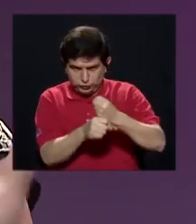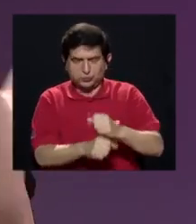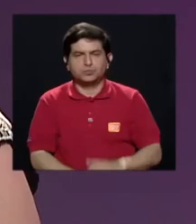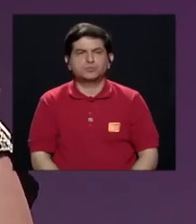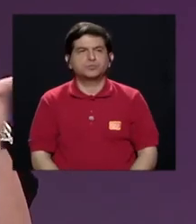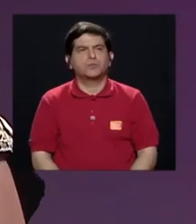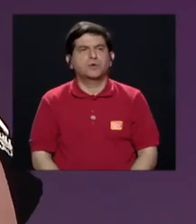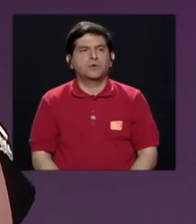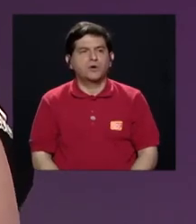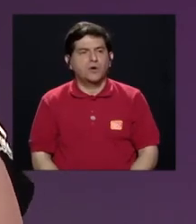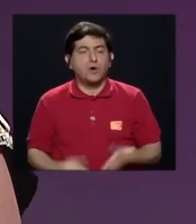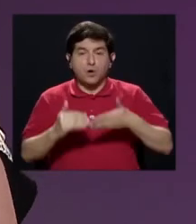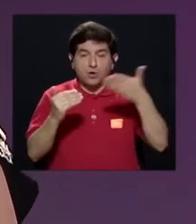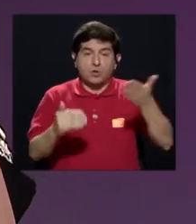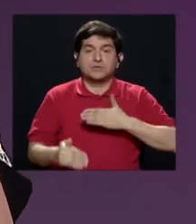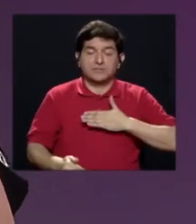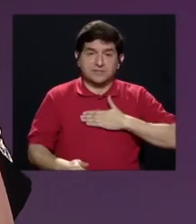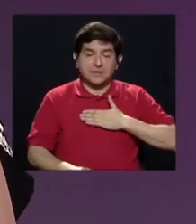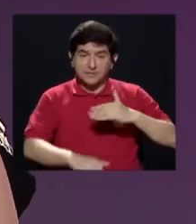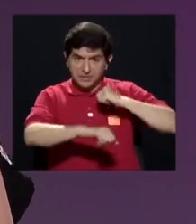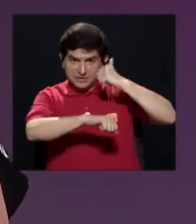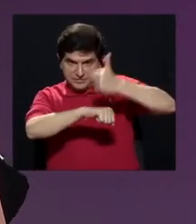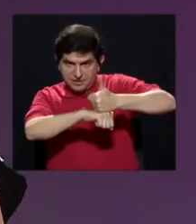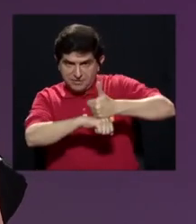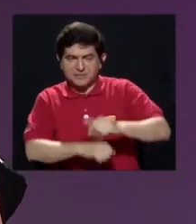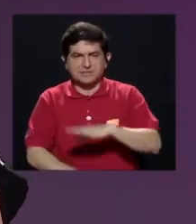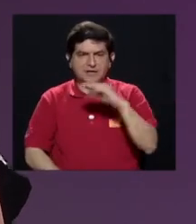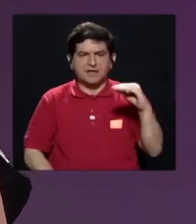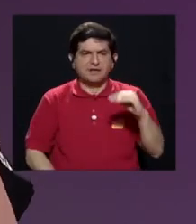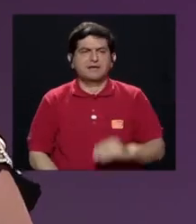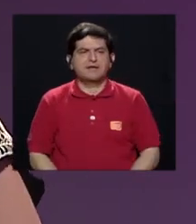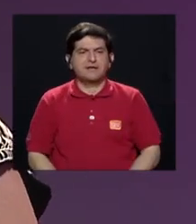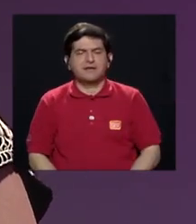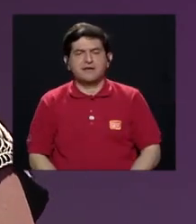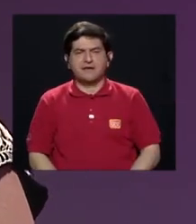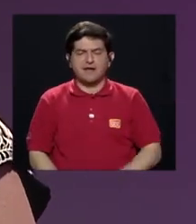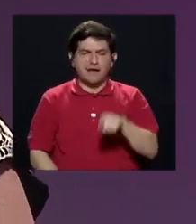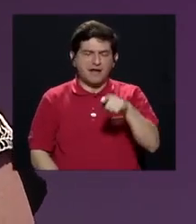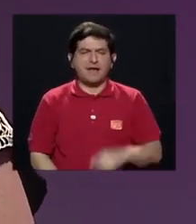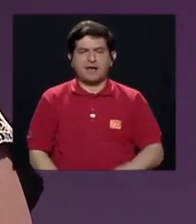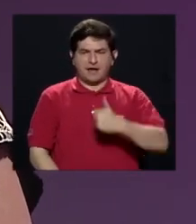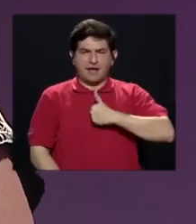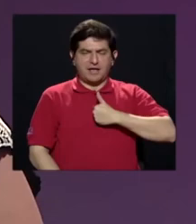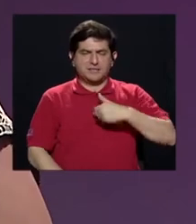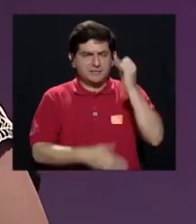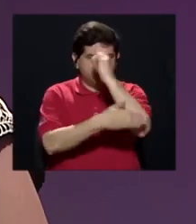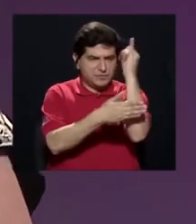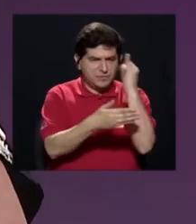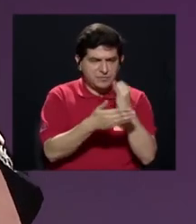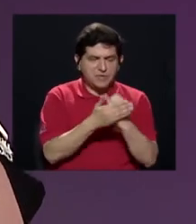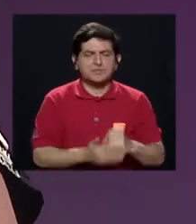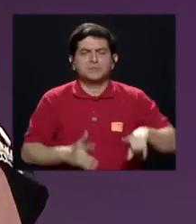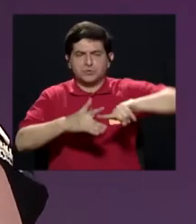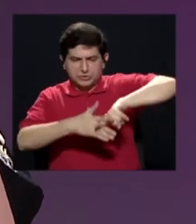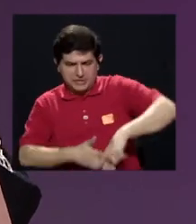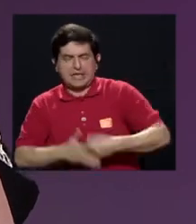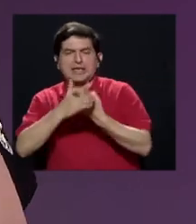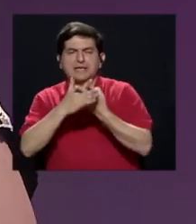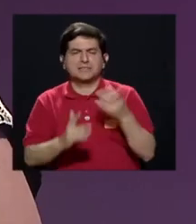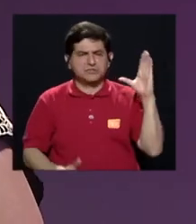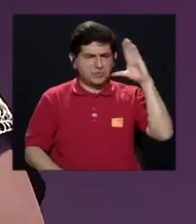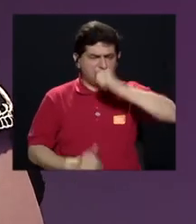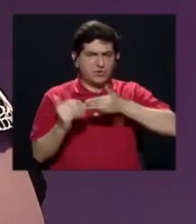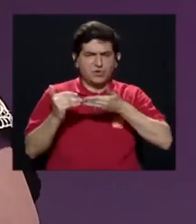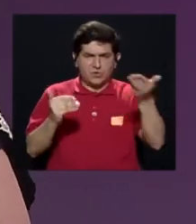consta de cosas que me definen a mí, ¿verdad?, y la exploración más que todo en autorretratos, ¿verdad? Y así es como inicia, como que me doy cuenta de